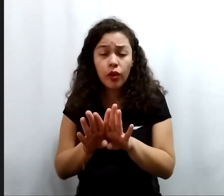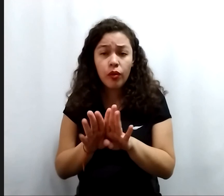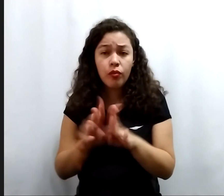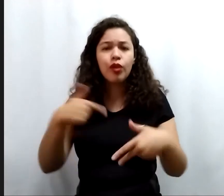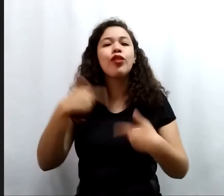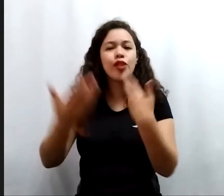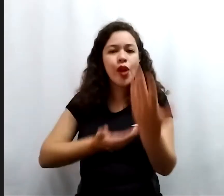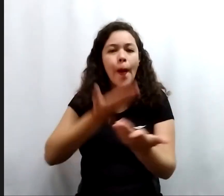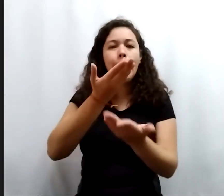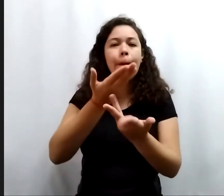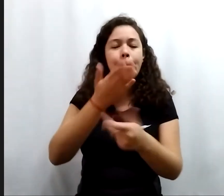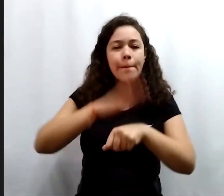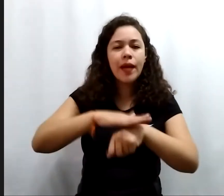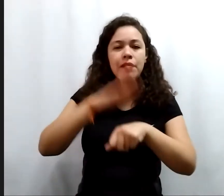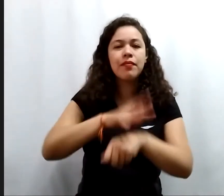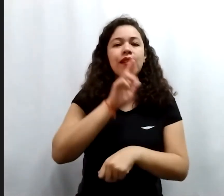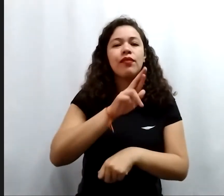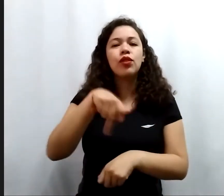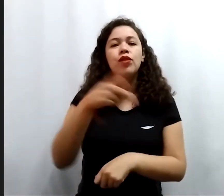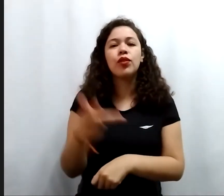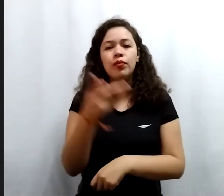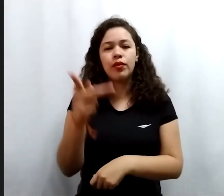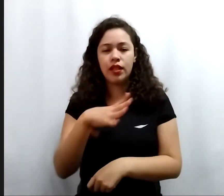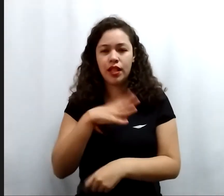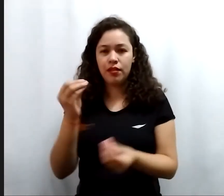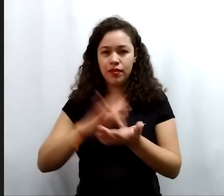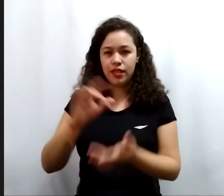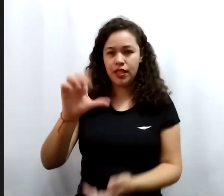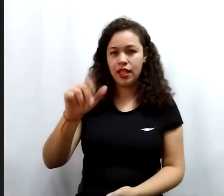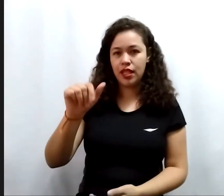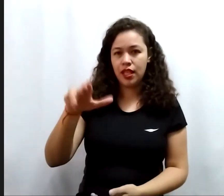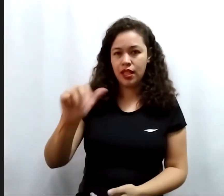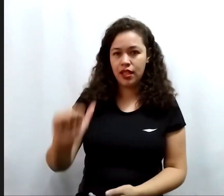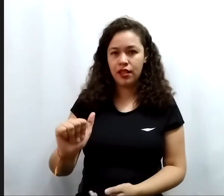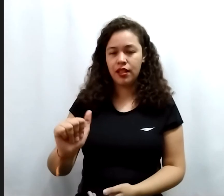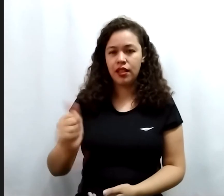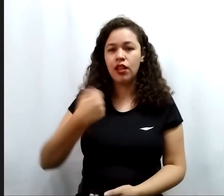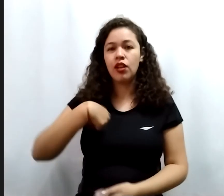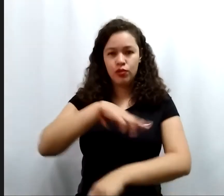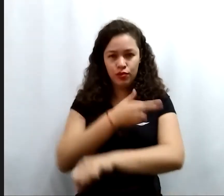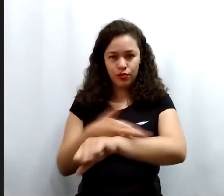a estas preguntas que ustedes tienen al respecto. Gracias, Adriana, lo vamos a corregir.